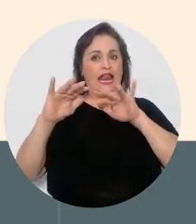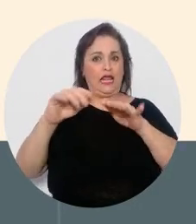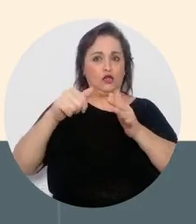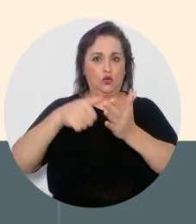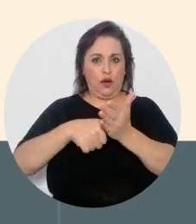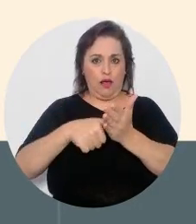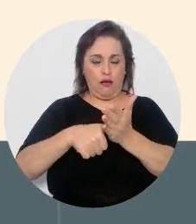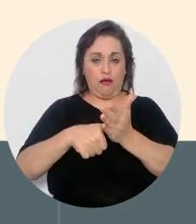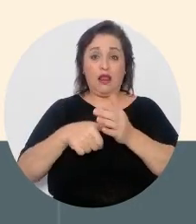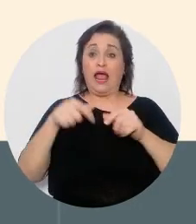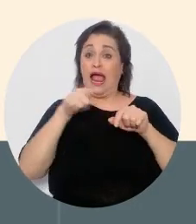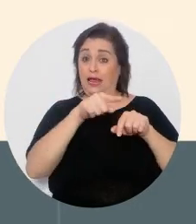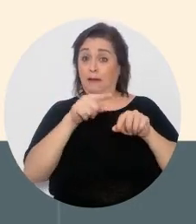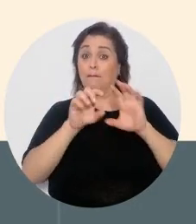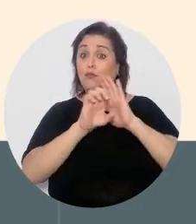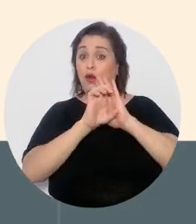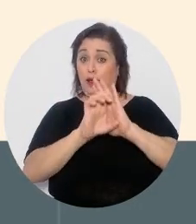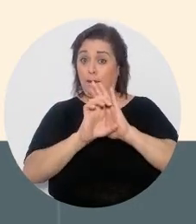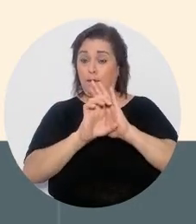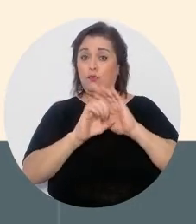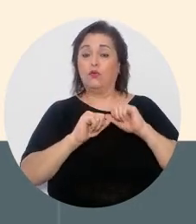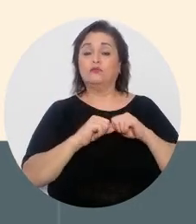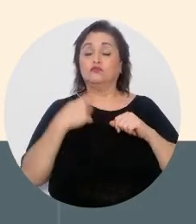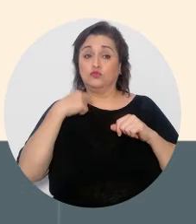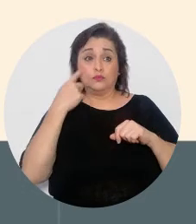electoral. Así, por ejemplo,